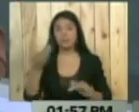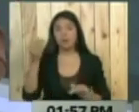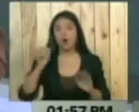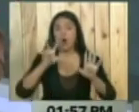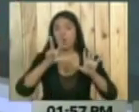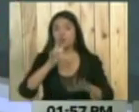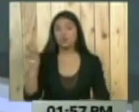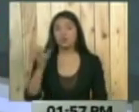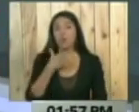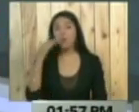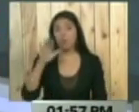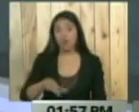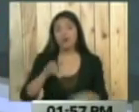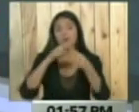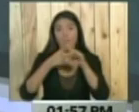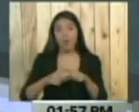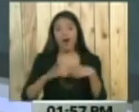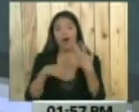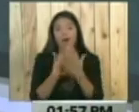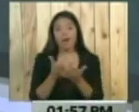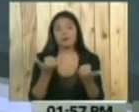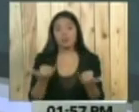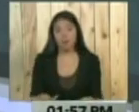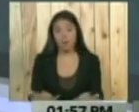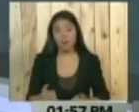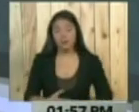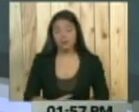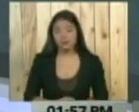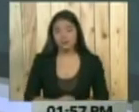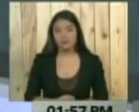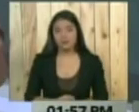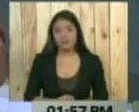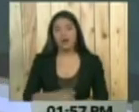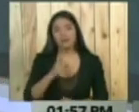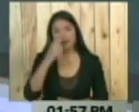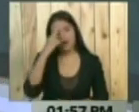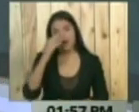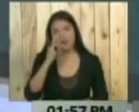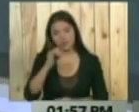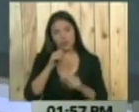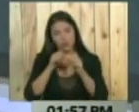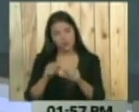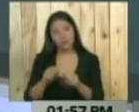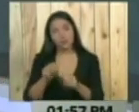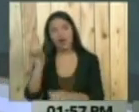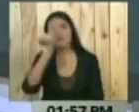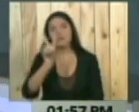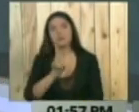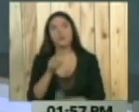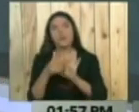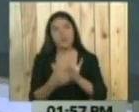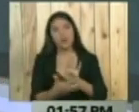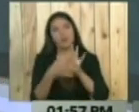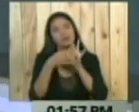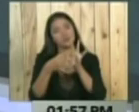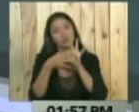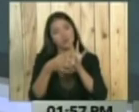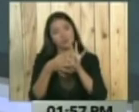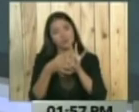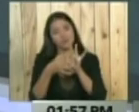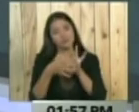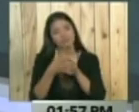800 muertos se contabilizan hasta esta hora en esta nación hermana Haití. Continúa Venezuela mostrando su solidaridad y